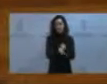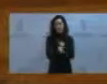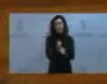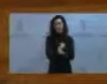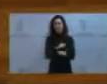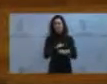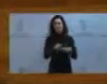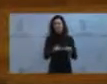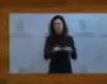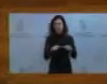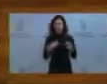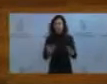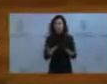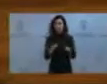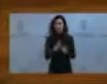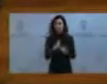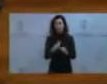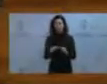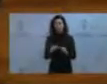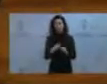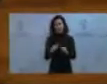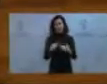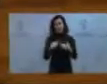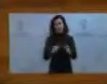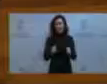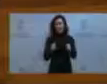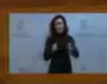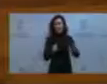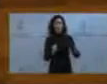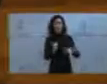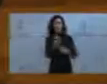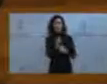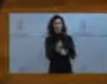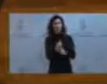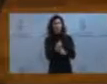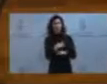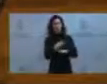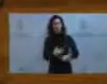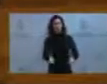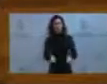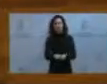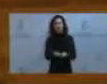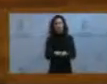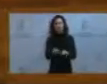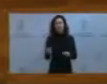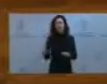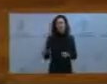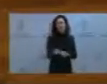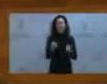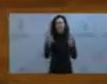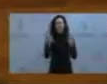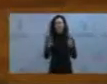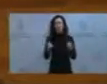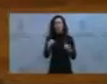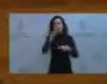Con la política, con la sanidad política que ustedes nos quieren imponer, flaco favor le